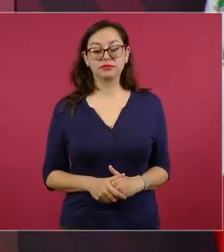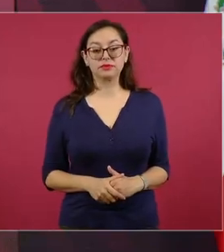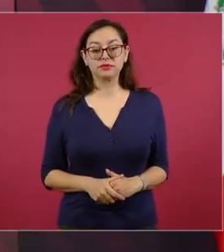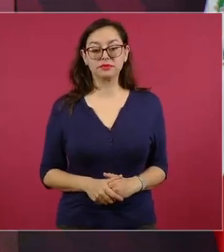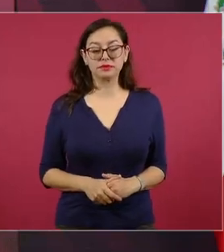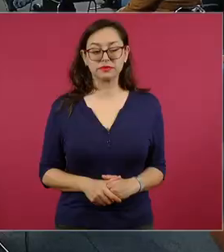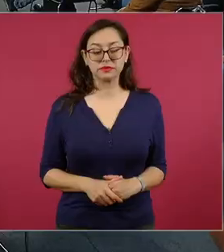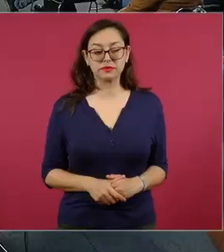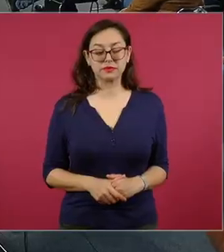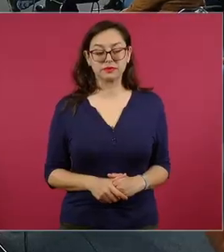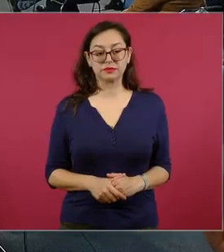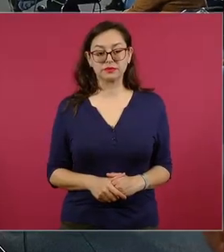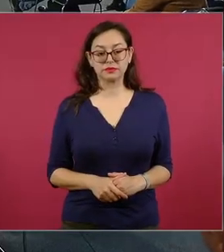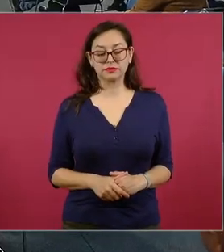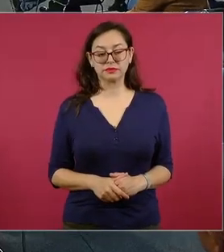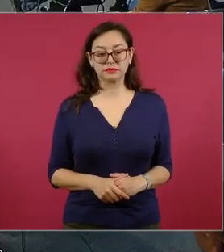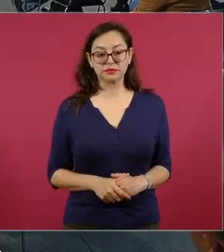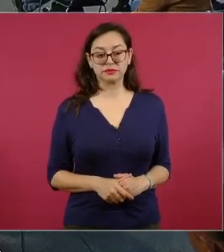el equipo